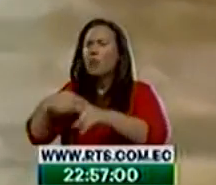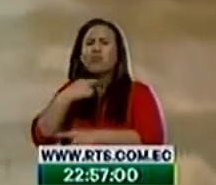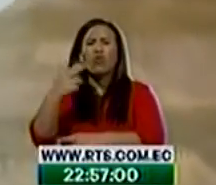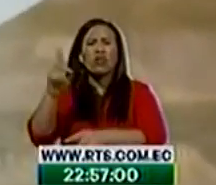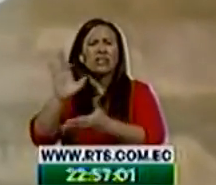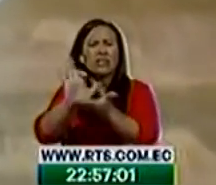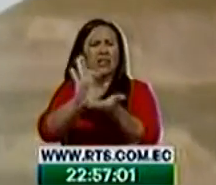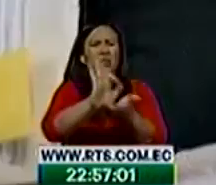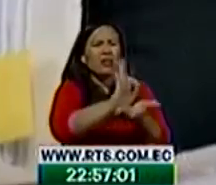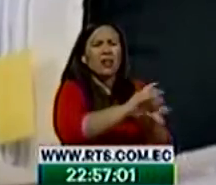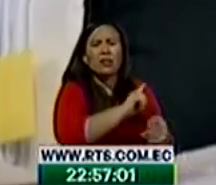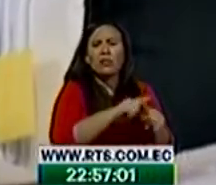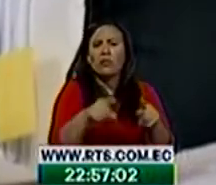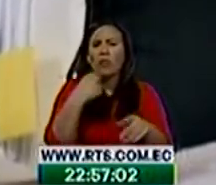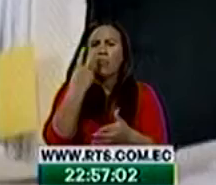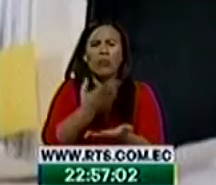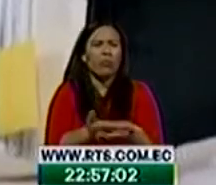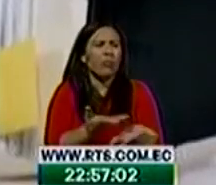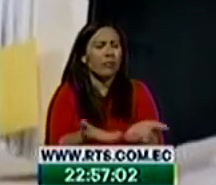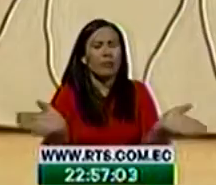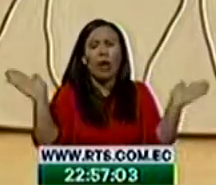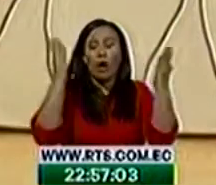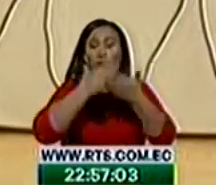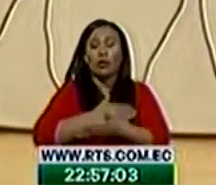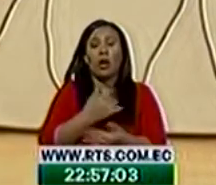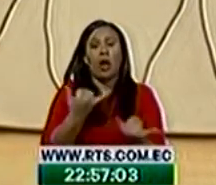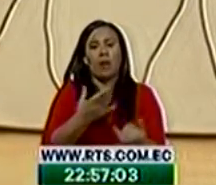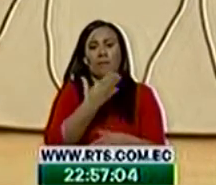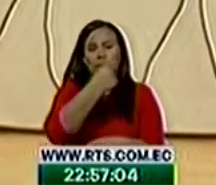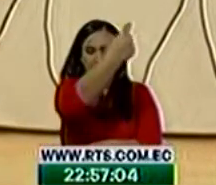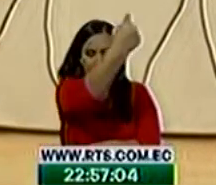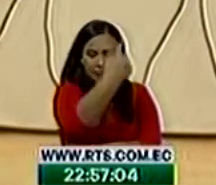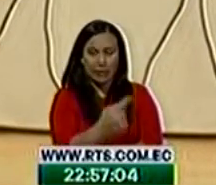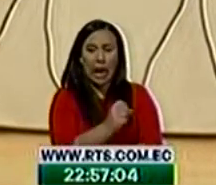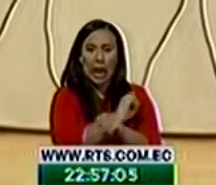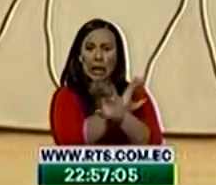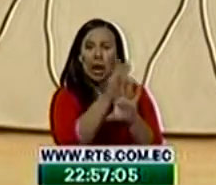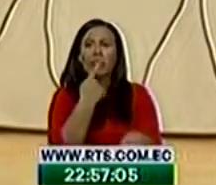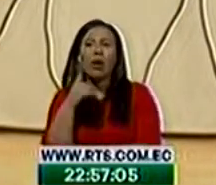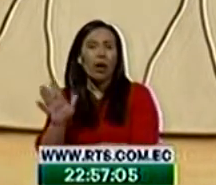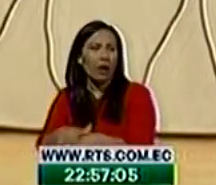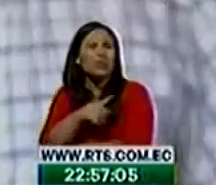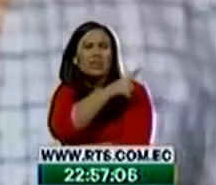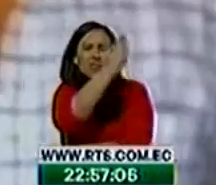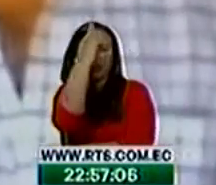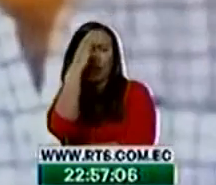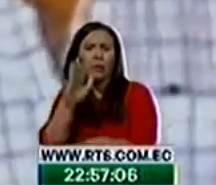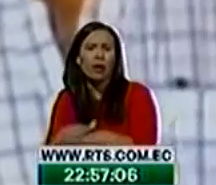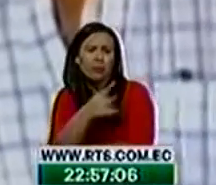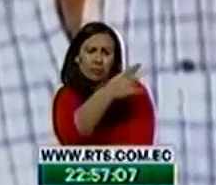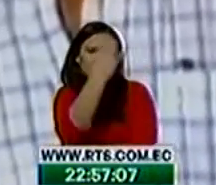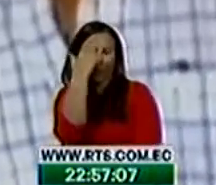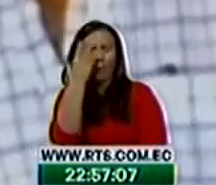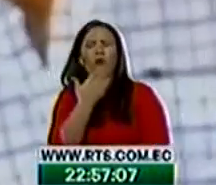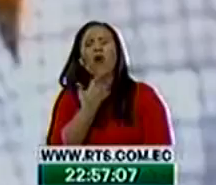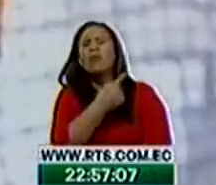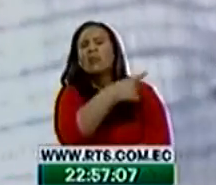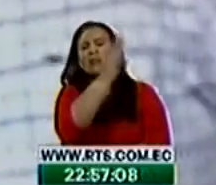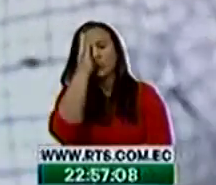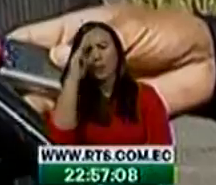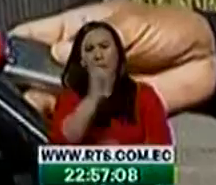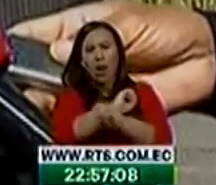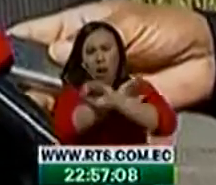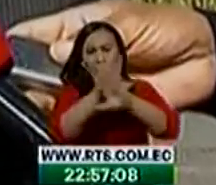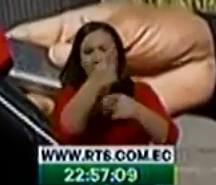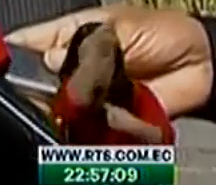por los exfuncionarios del anterior régimen, quienes participaron de las sesiones del comité interinstitucional del caso Gabela, asegura la